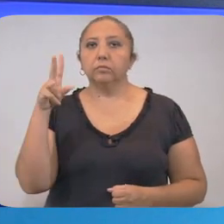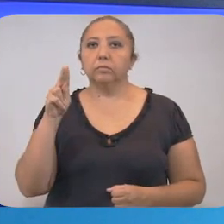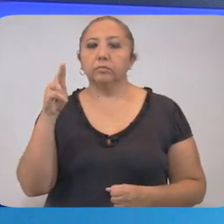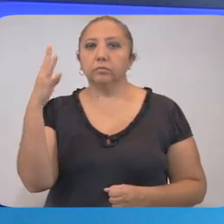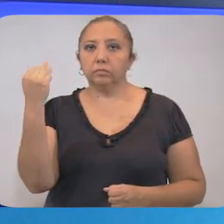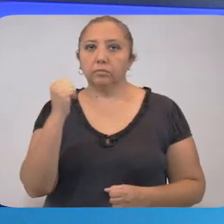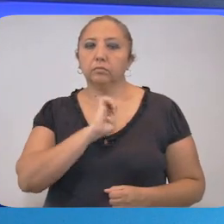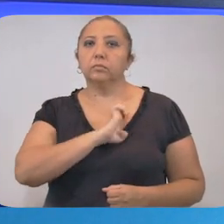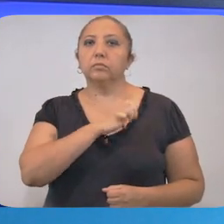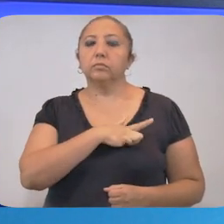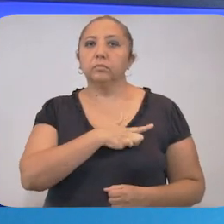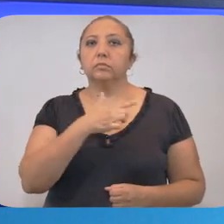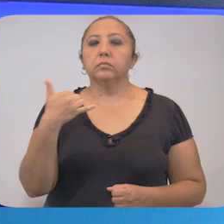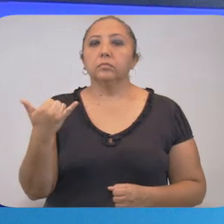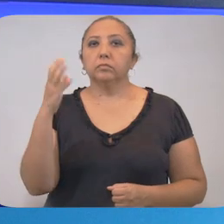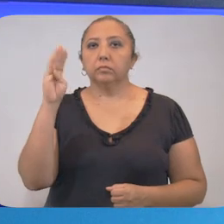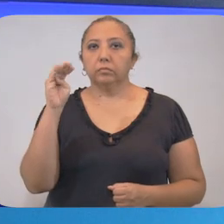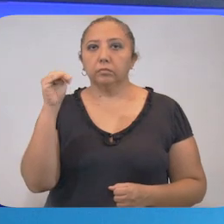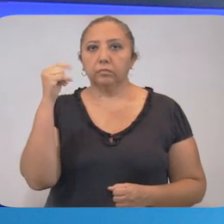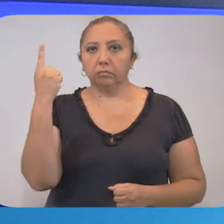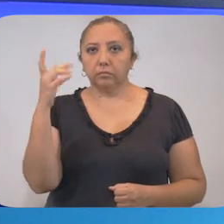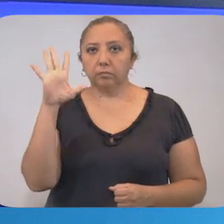9992008489 en español y